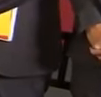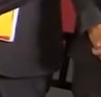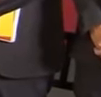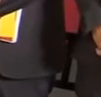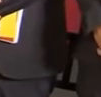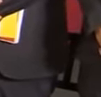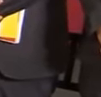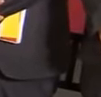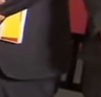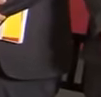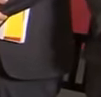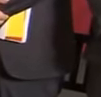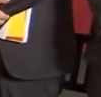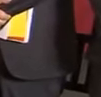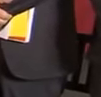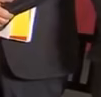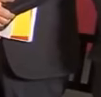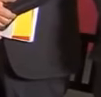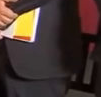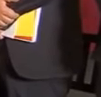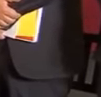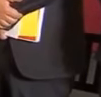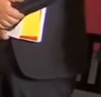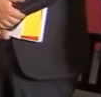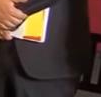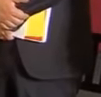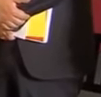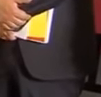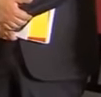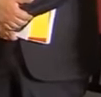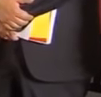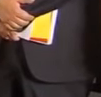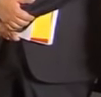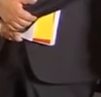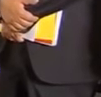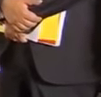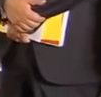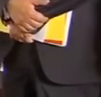esta educación mixta, con